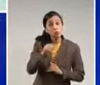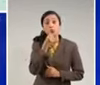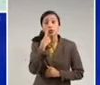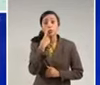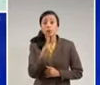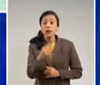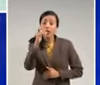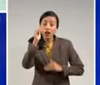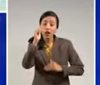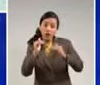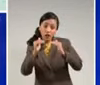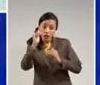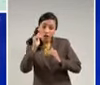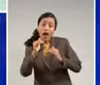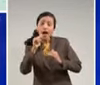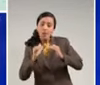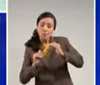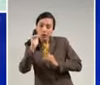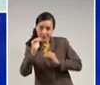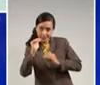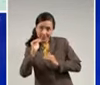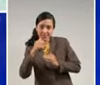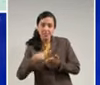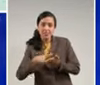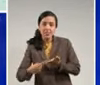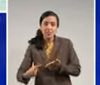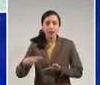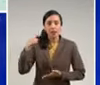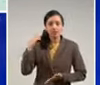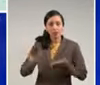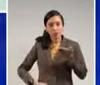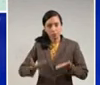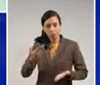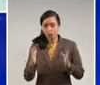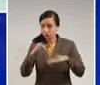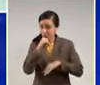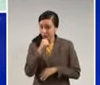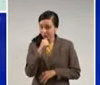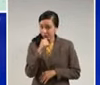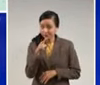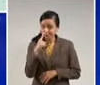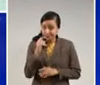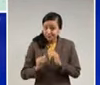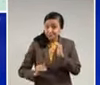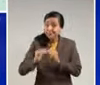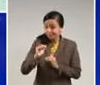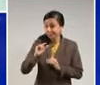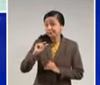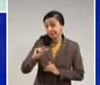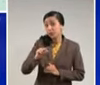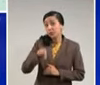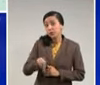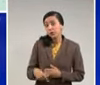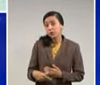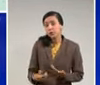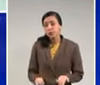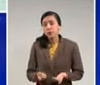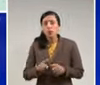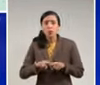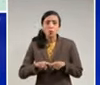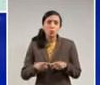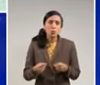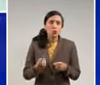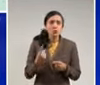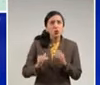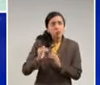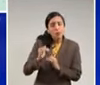respecto a la semana anterior. Indiscutiblemente es un incremento que tuvimos, no tanto por el incremento, sino por